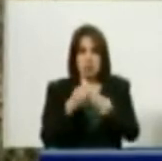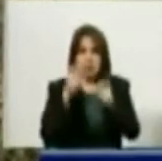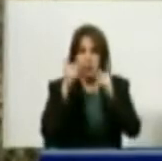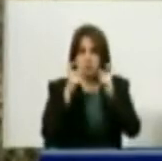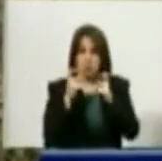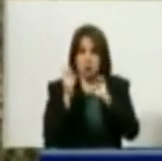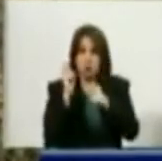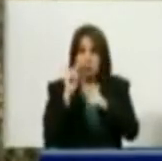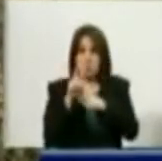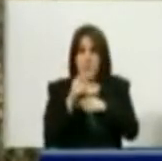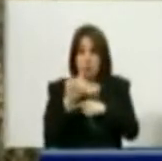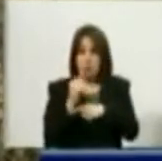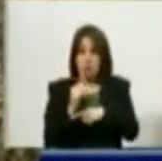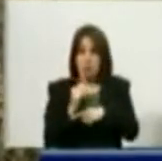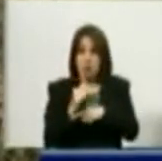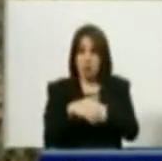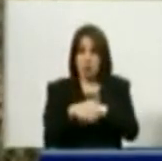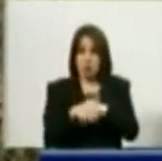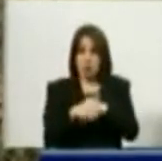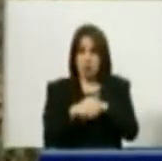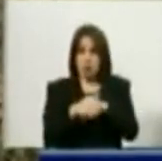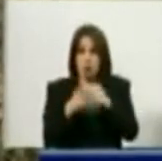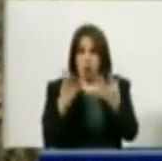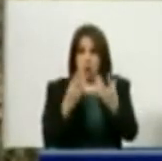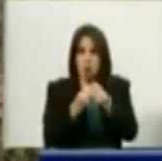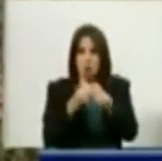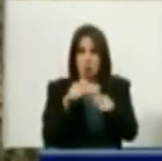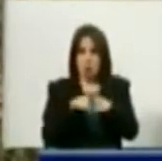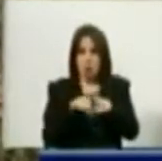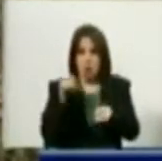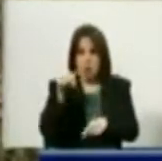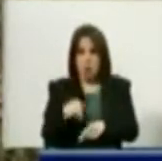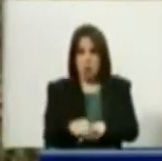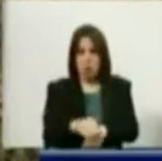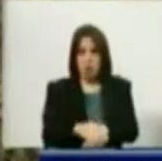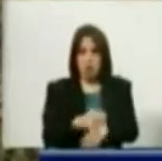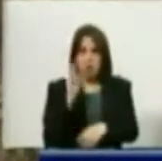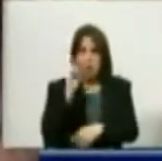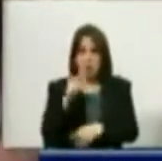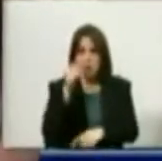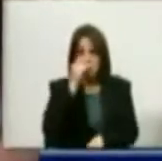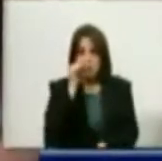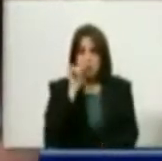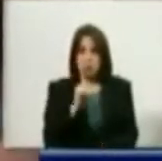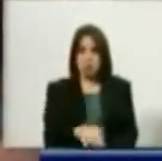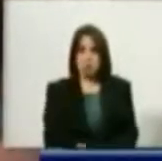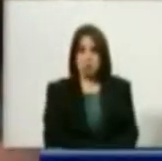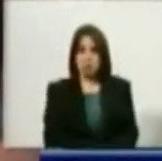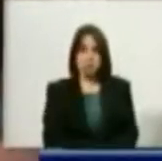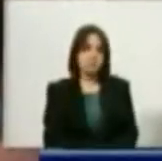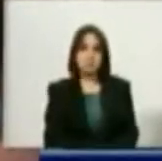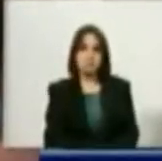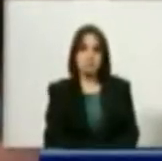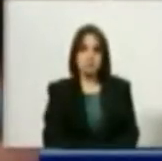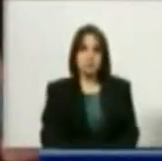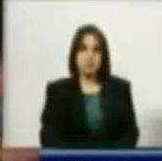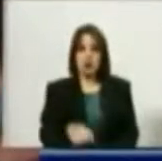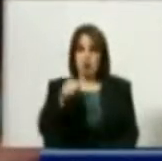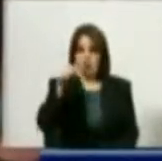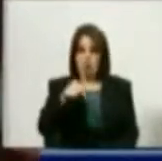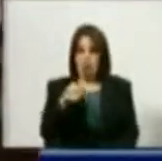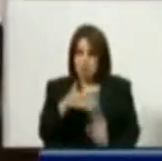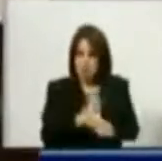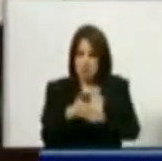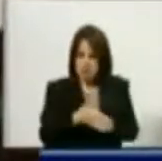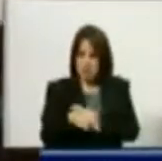estamos con el comandante Hugo Chávez así como estamos con él Hoy hoy vamos a ver este video lo que oye está pasando